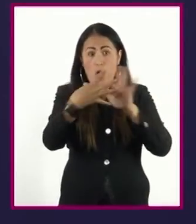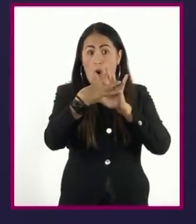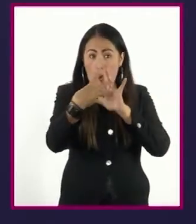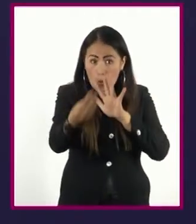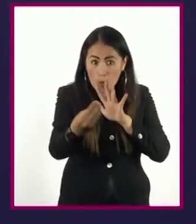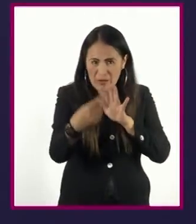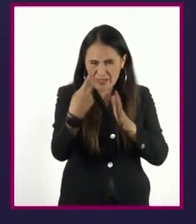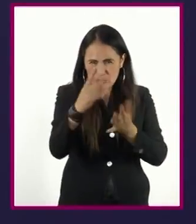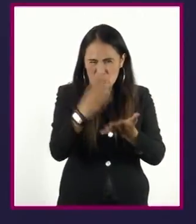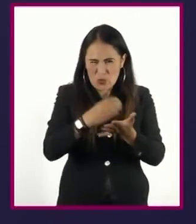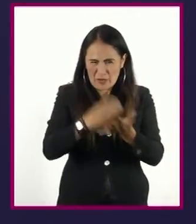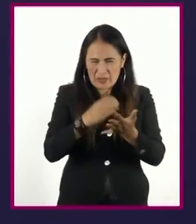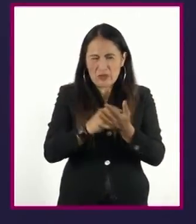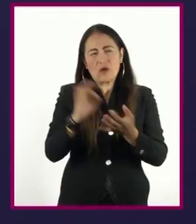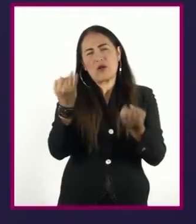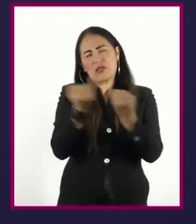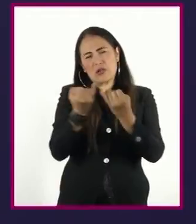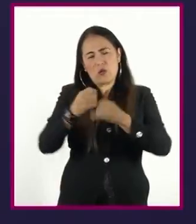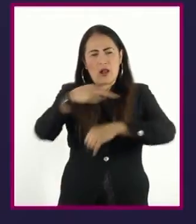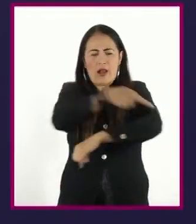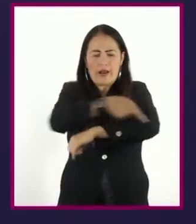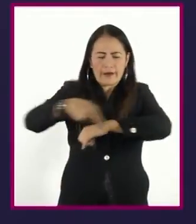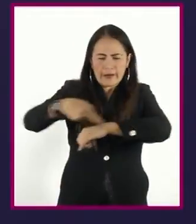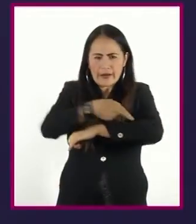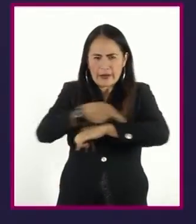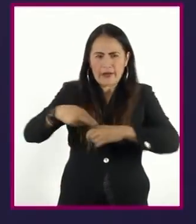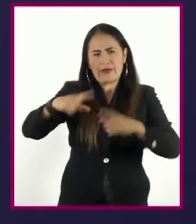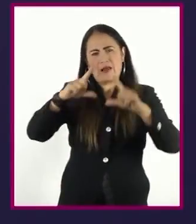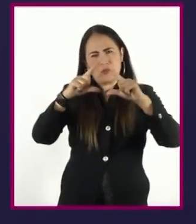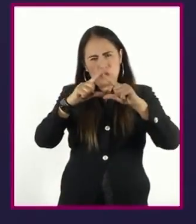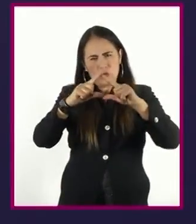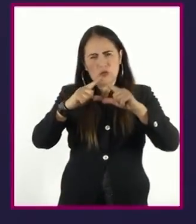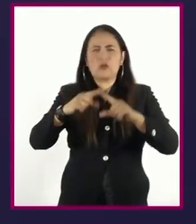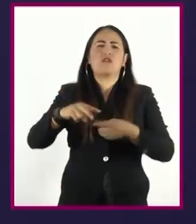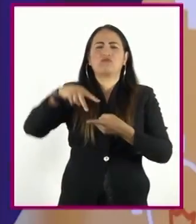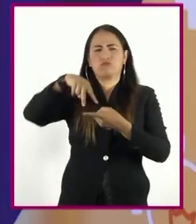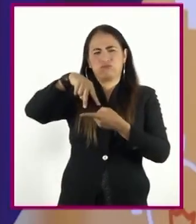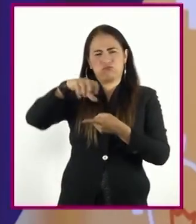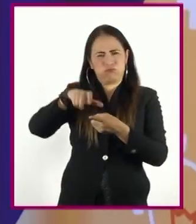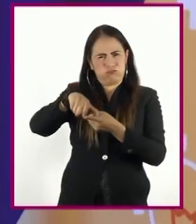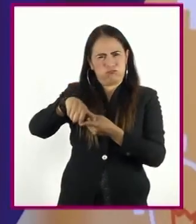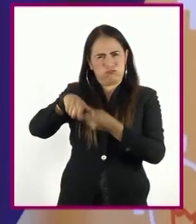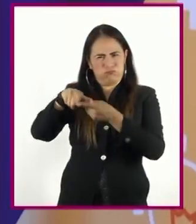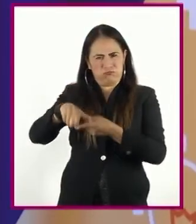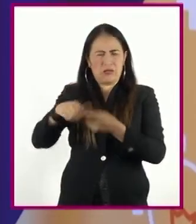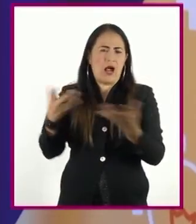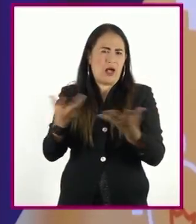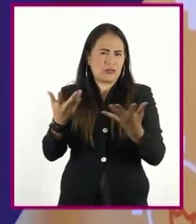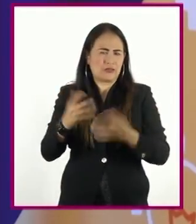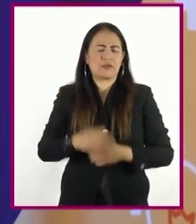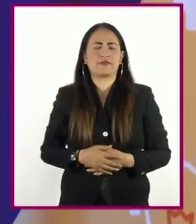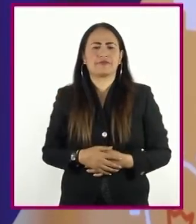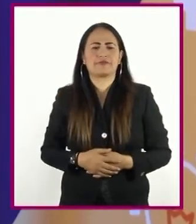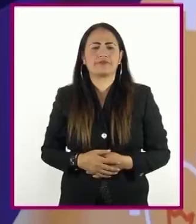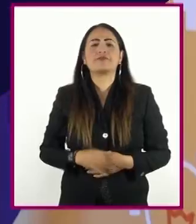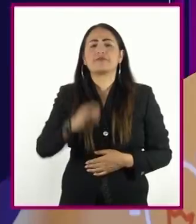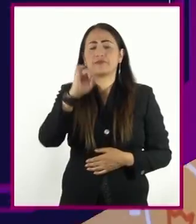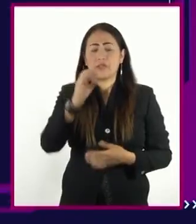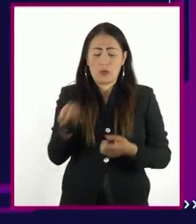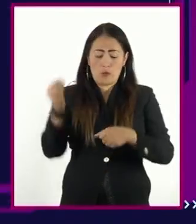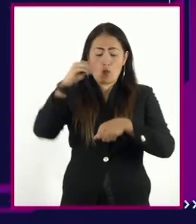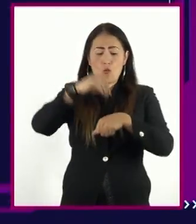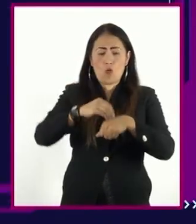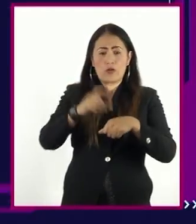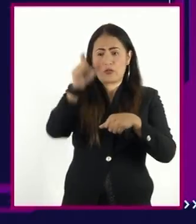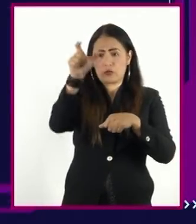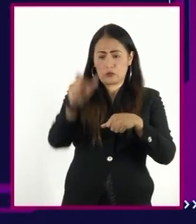si tienen a la mano juego de geometría, tracen con nosotros la gráfica circular. Agreguemos una fila en la que